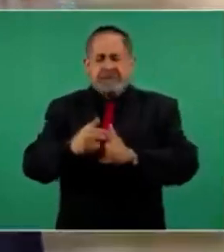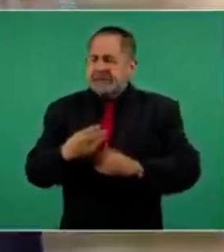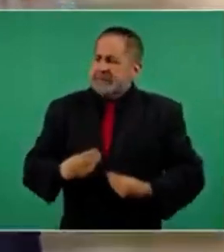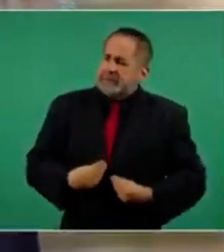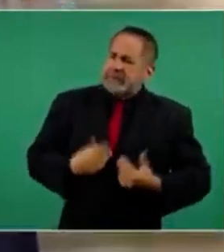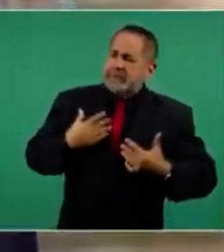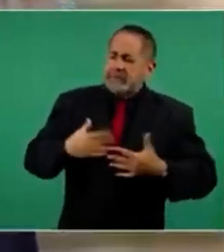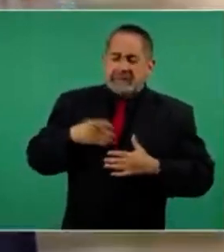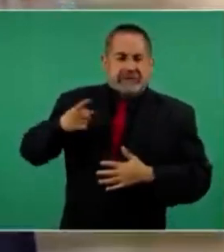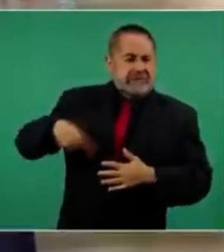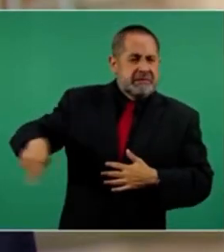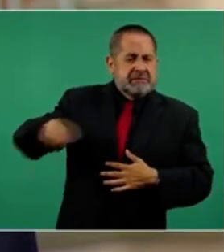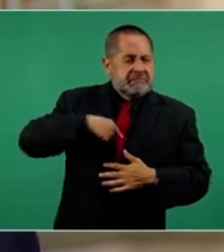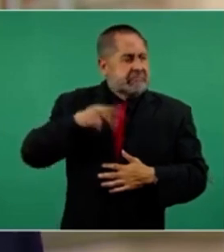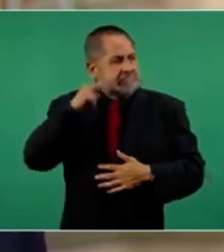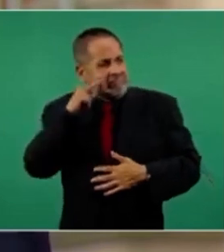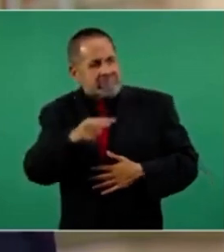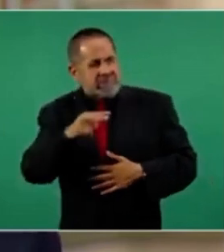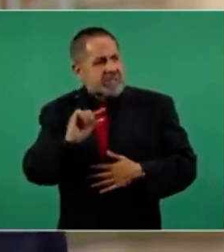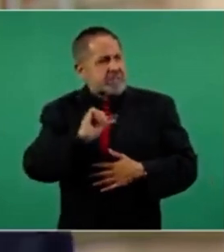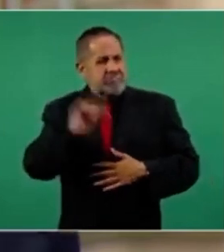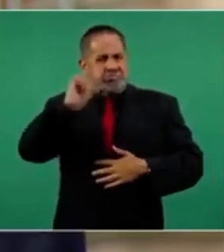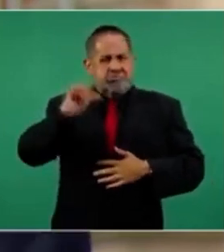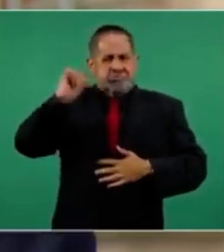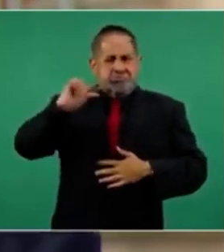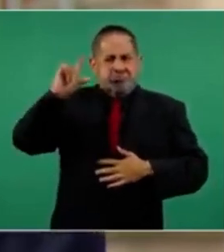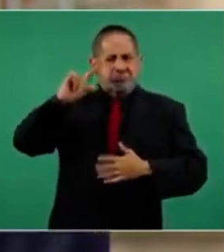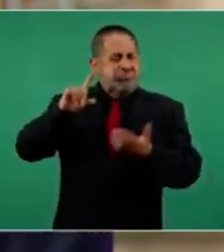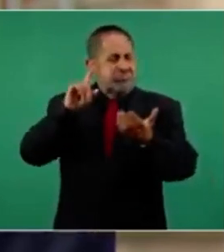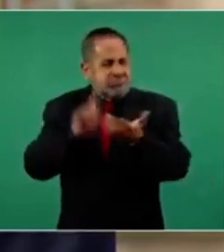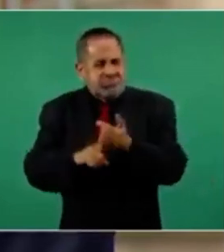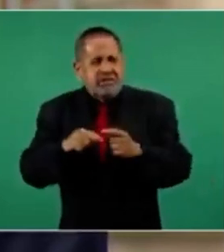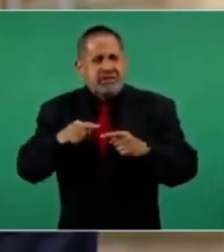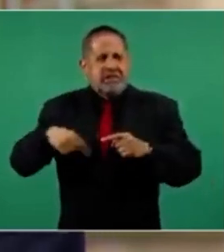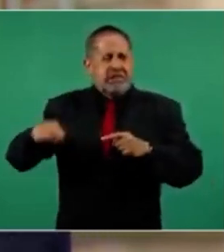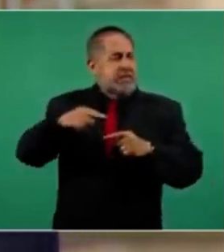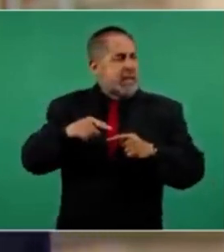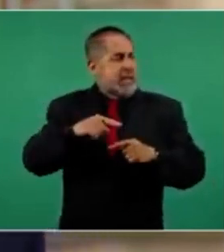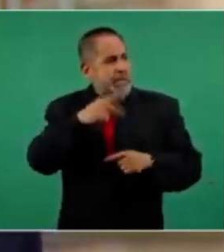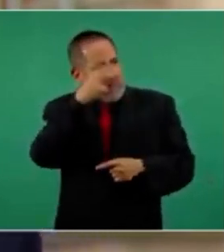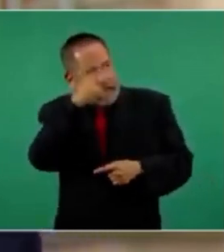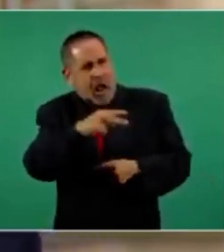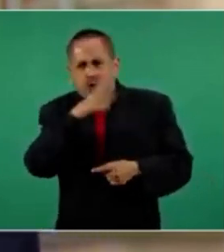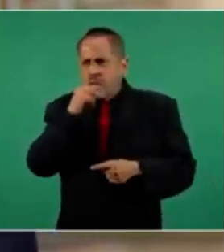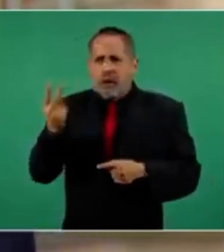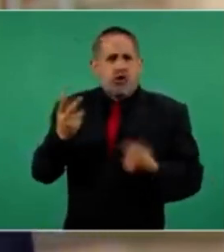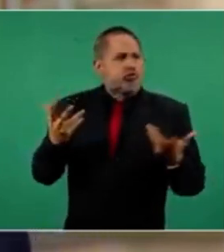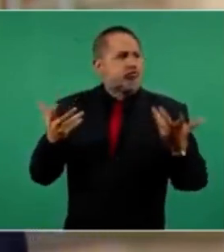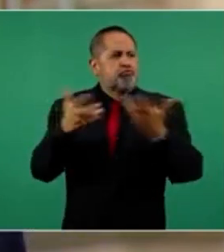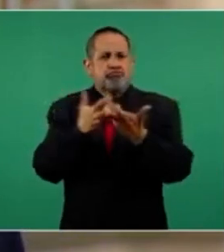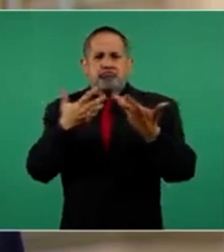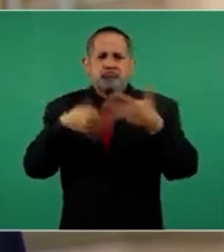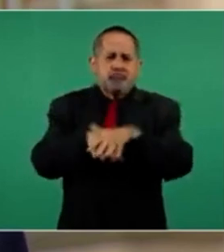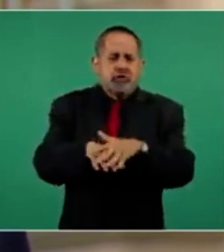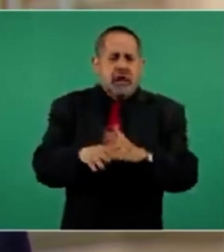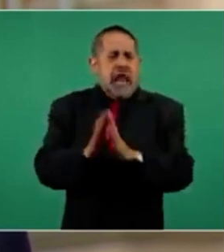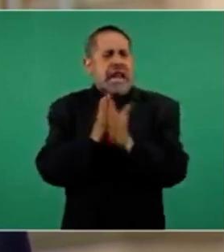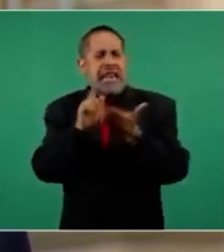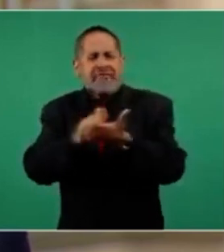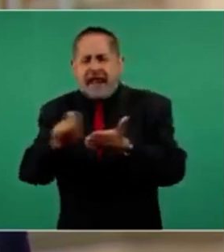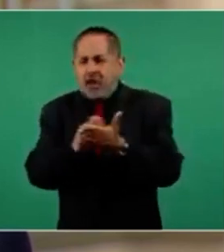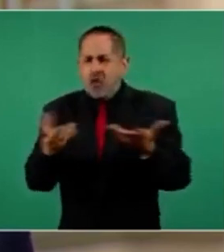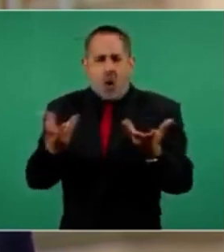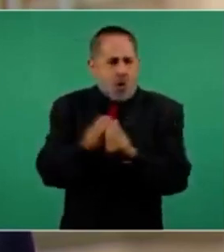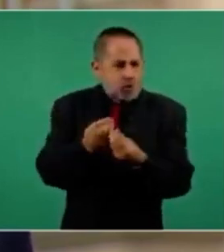levantado por una infinita lista de prestigiosos intelectuales y artistas de ambas naciones. Nos unen la literatura,